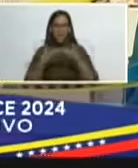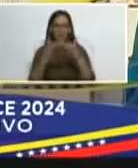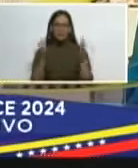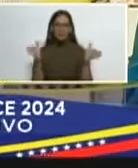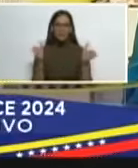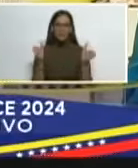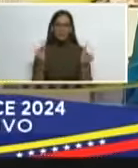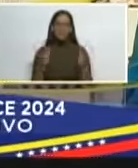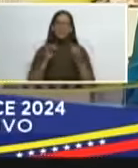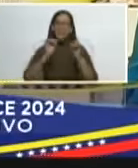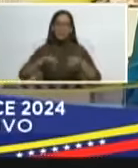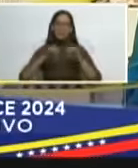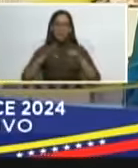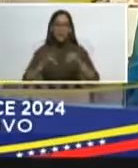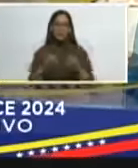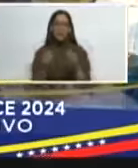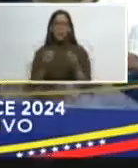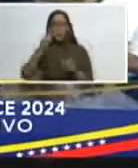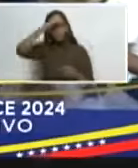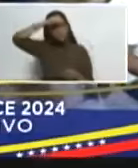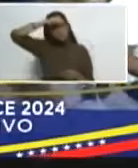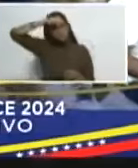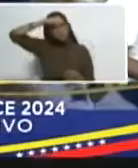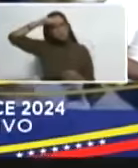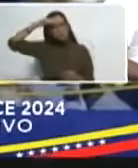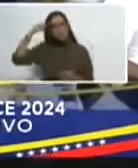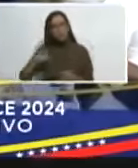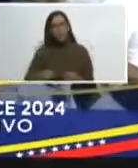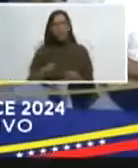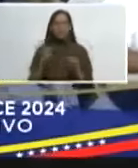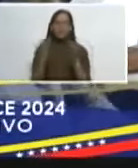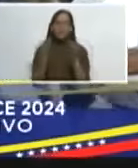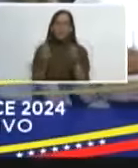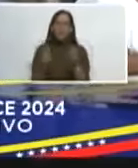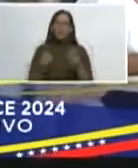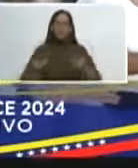a sembrarlo con puro sudor, con puro esfuerzo,